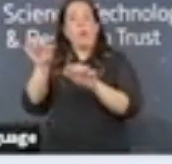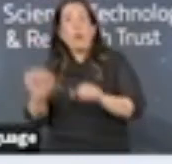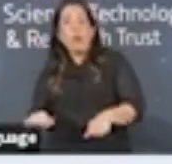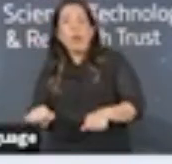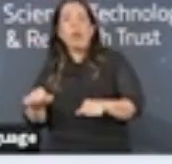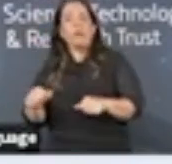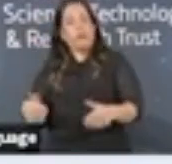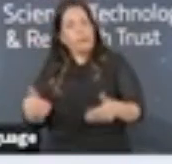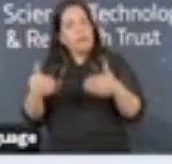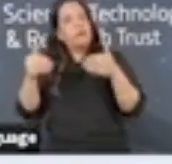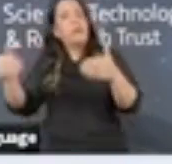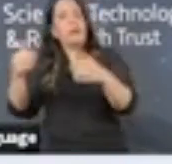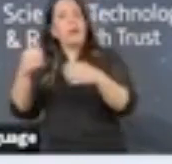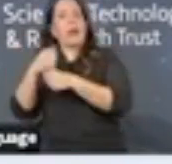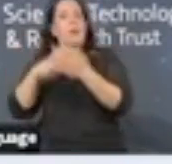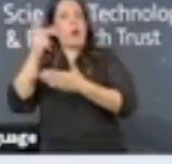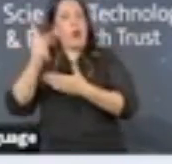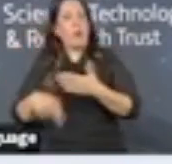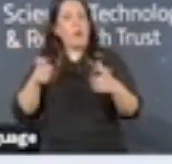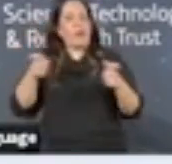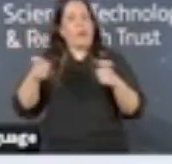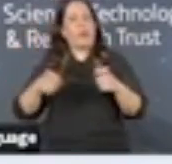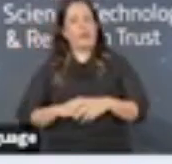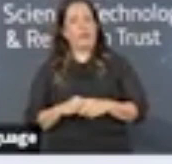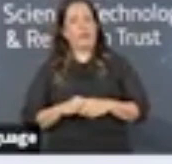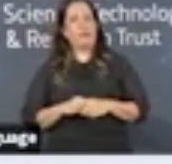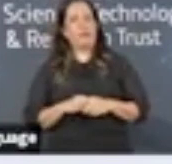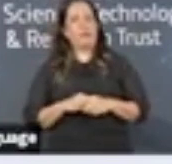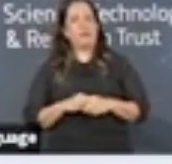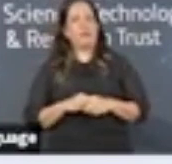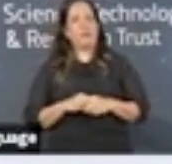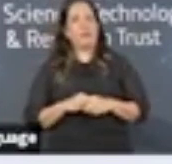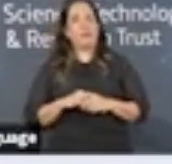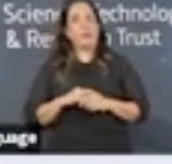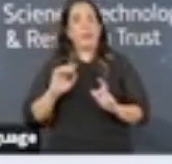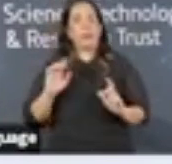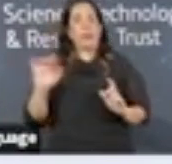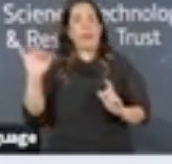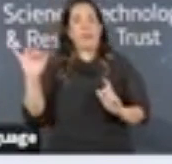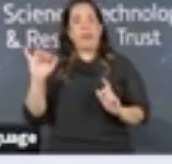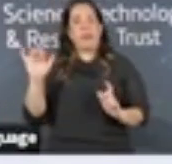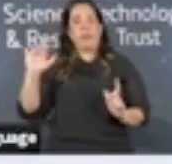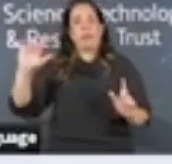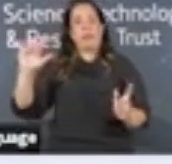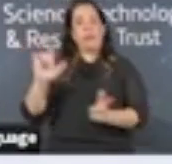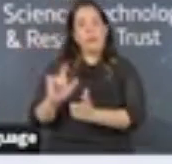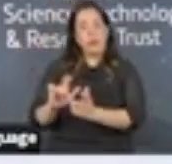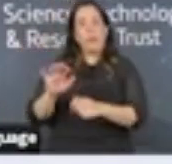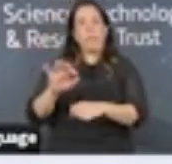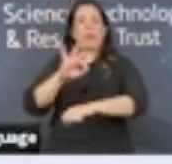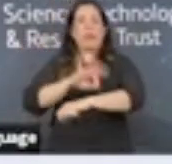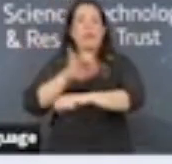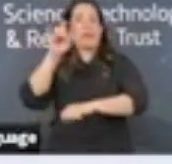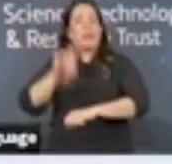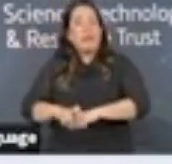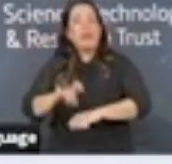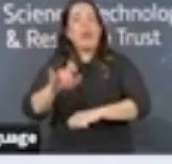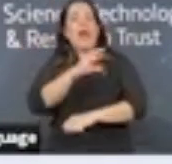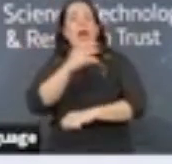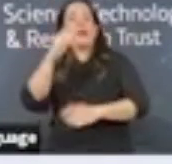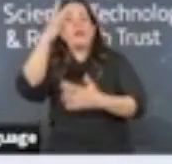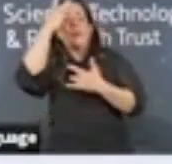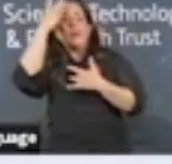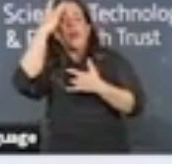cabo estos programas de control. Debemos reducir permanentemente el número de mosquitos y las enfermedades al